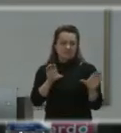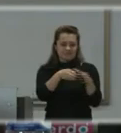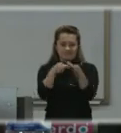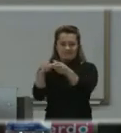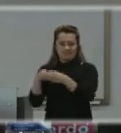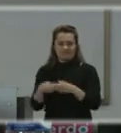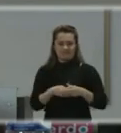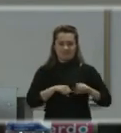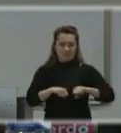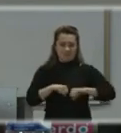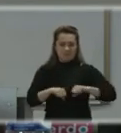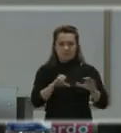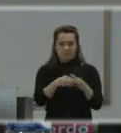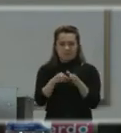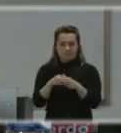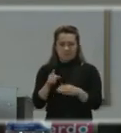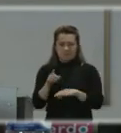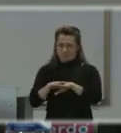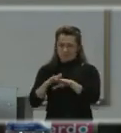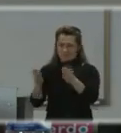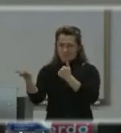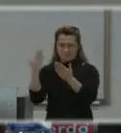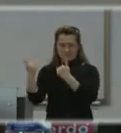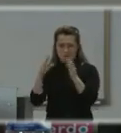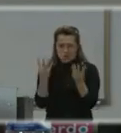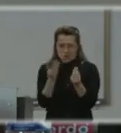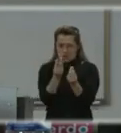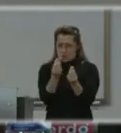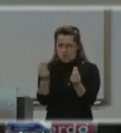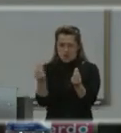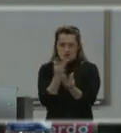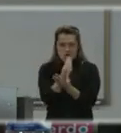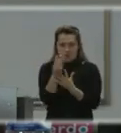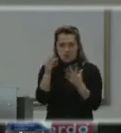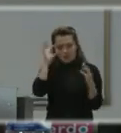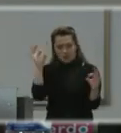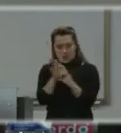en la convocatoria para estos grupos focales estuvo, por ejemplo,